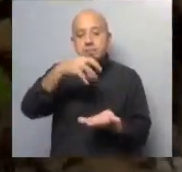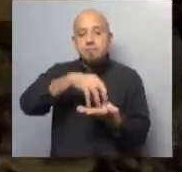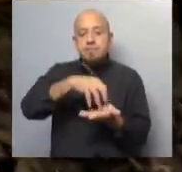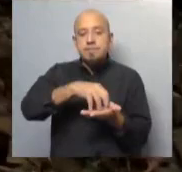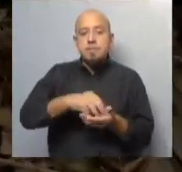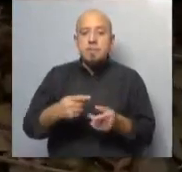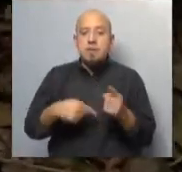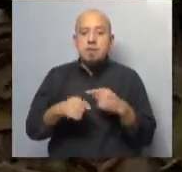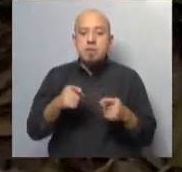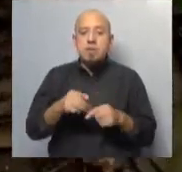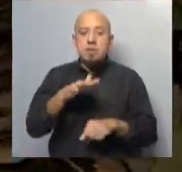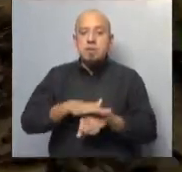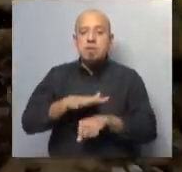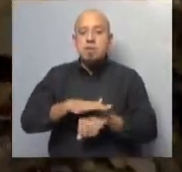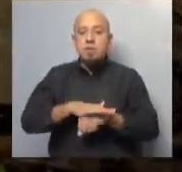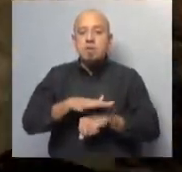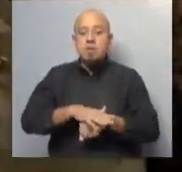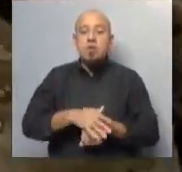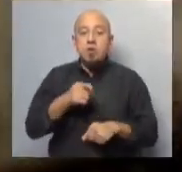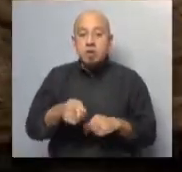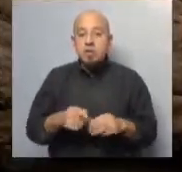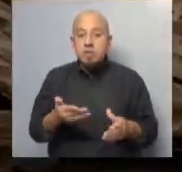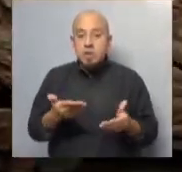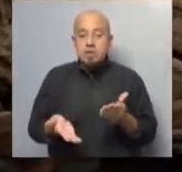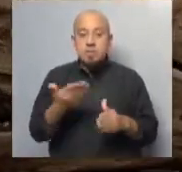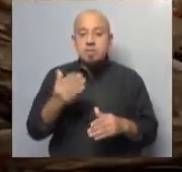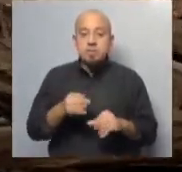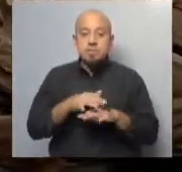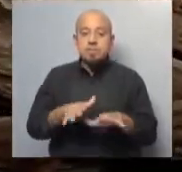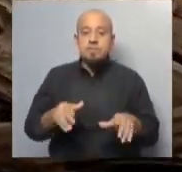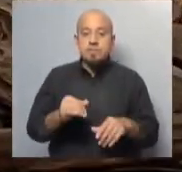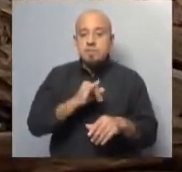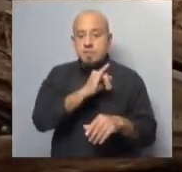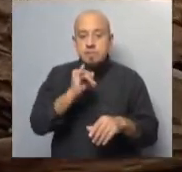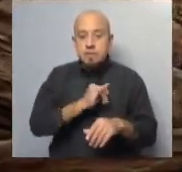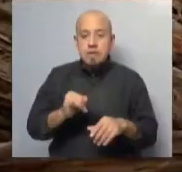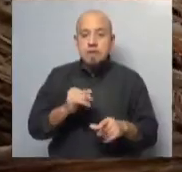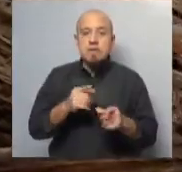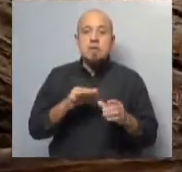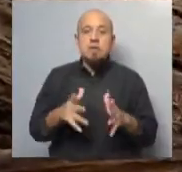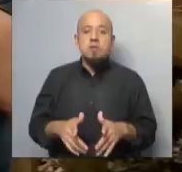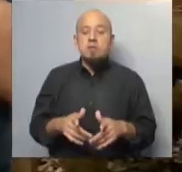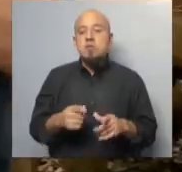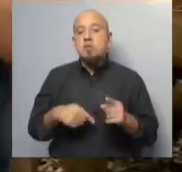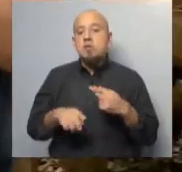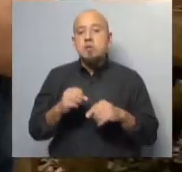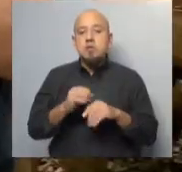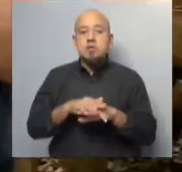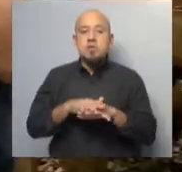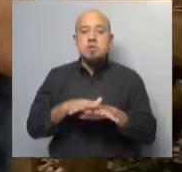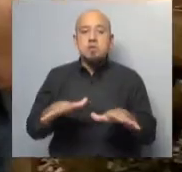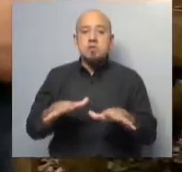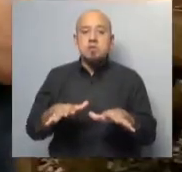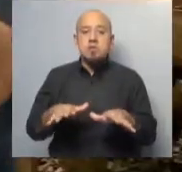pero en el momento en que se van a reproducir forman setas o forman esporomas, o sea, cuerpos que largan las